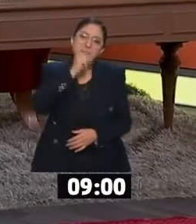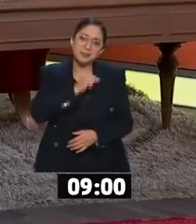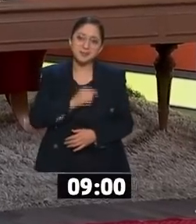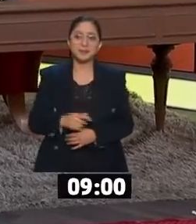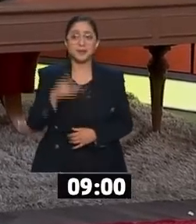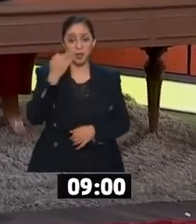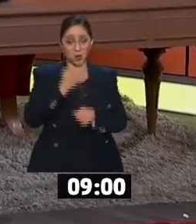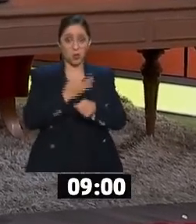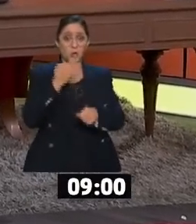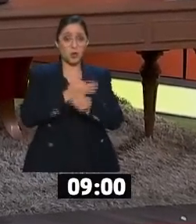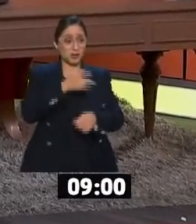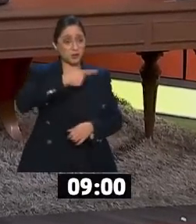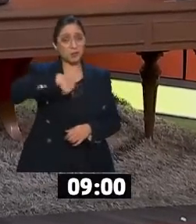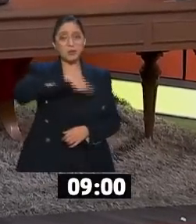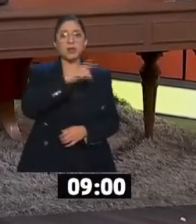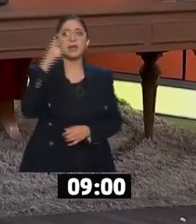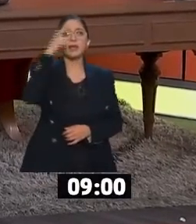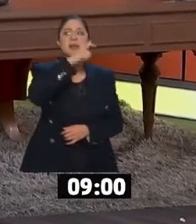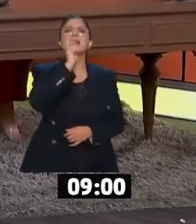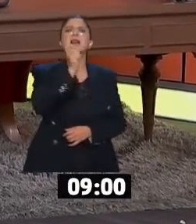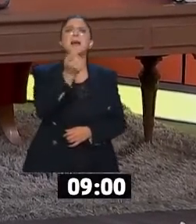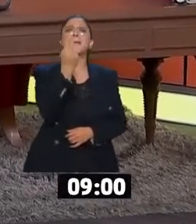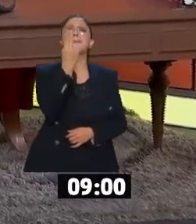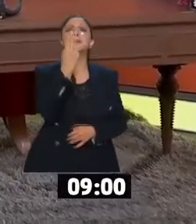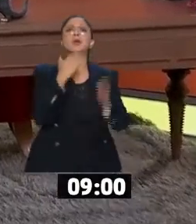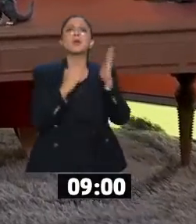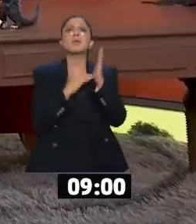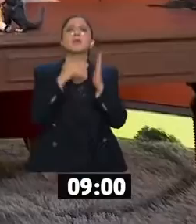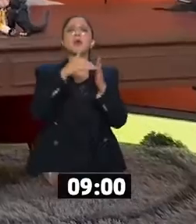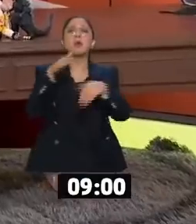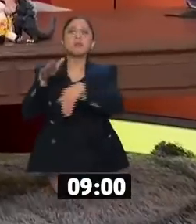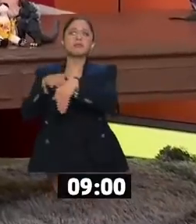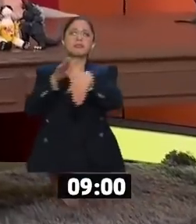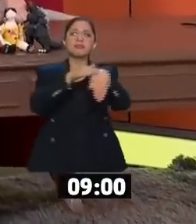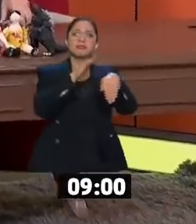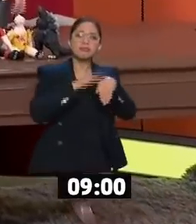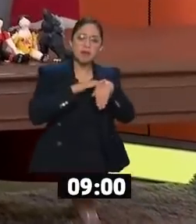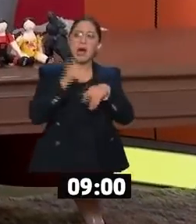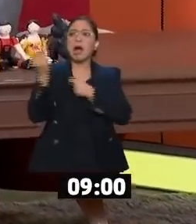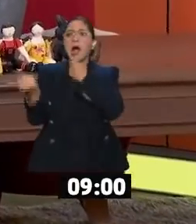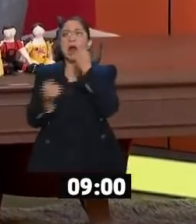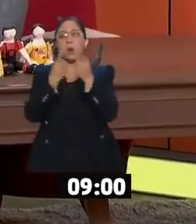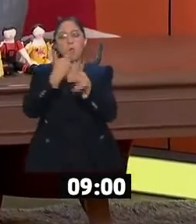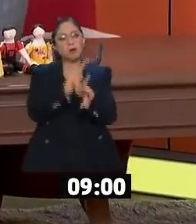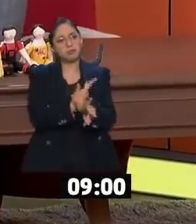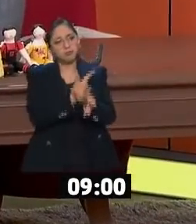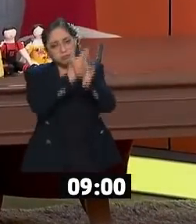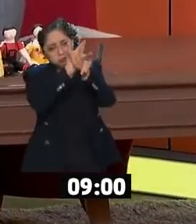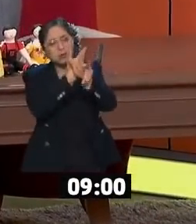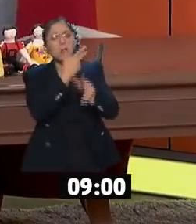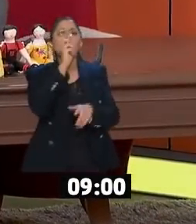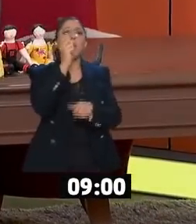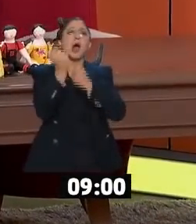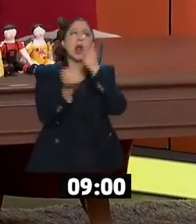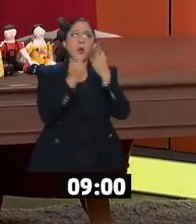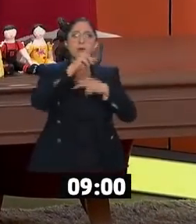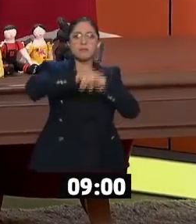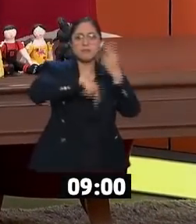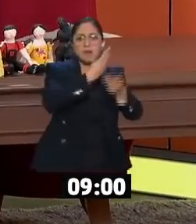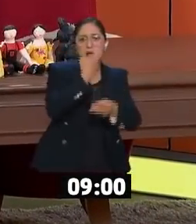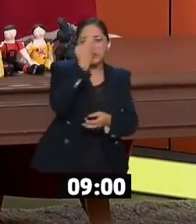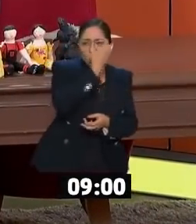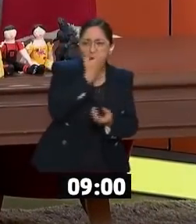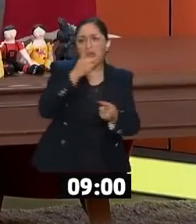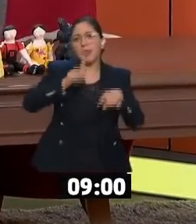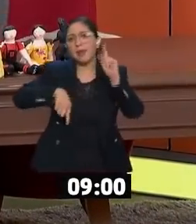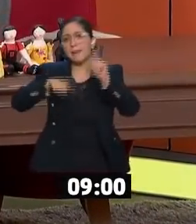cosa complicada. Llamaron a 25 millones, los que quiera. Ahora sí que hay unos que hacen híbrido, otros que sí tienen que ir. Y ayer la banda